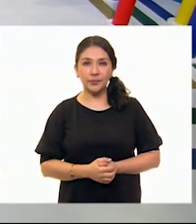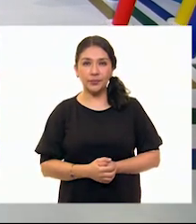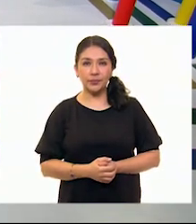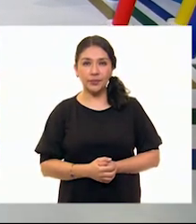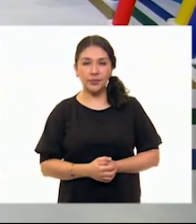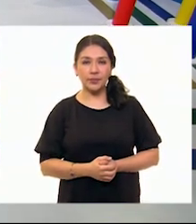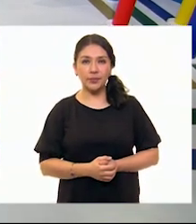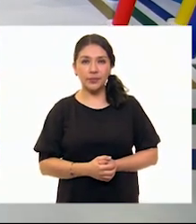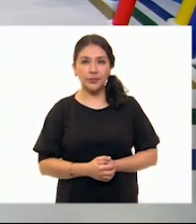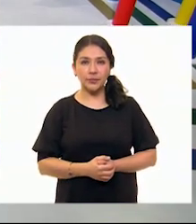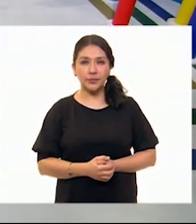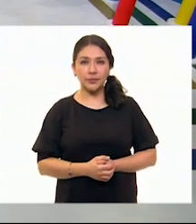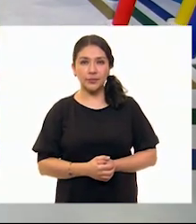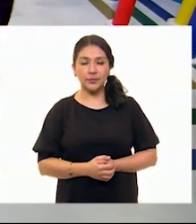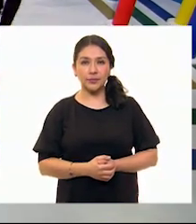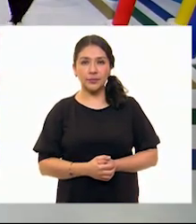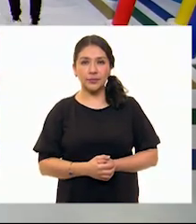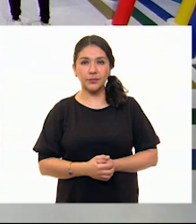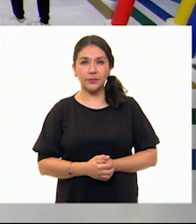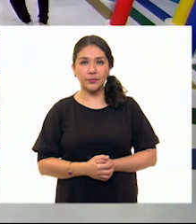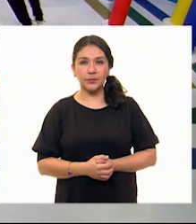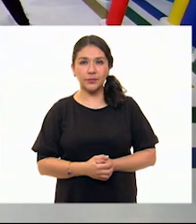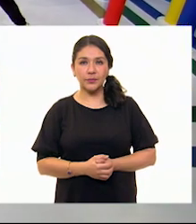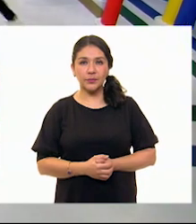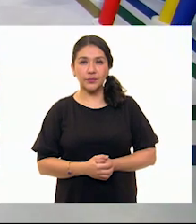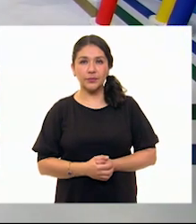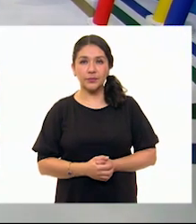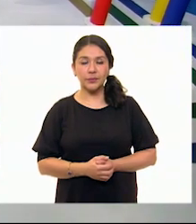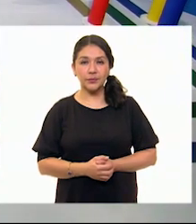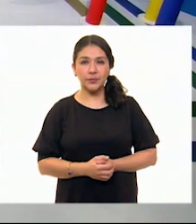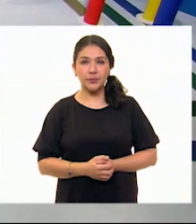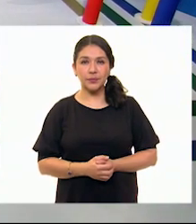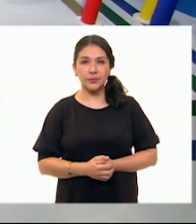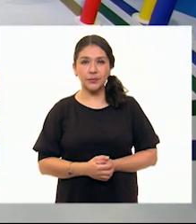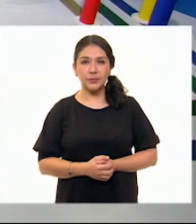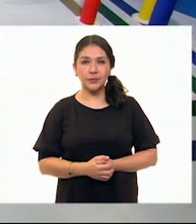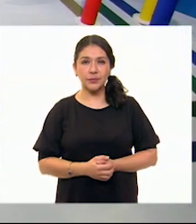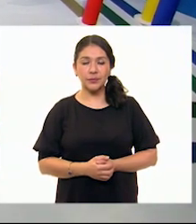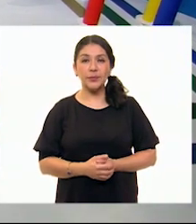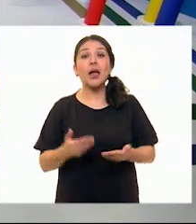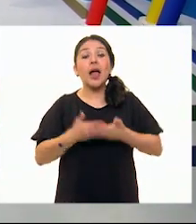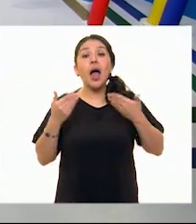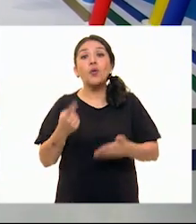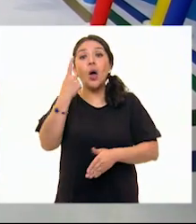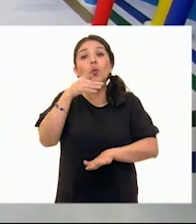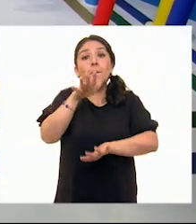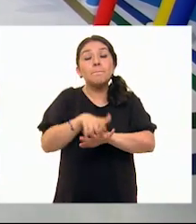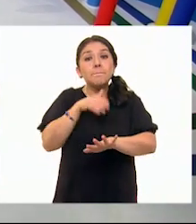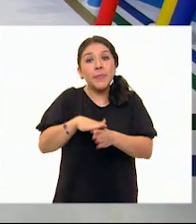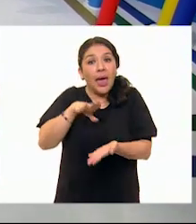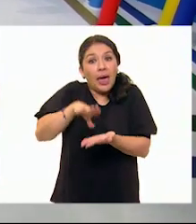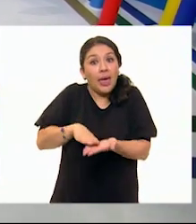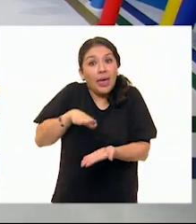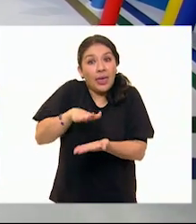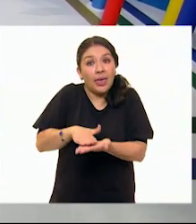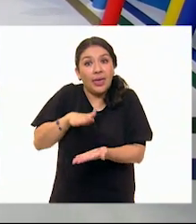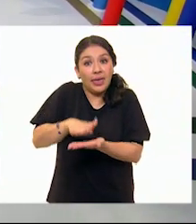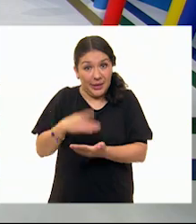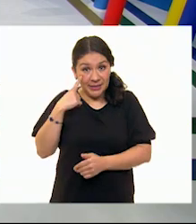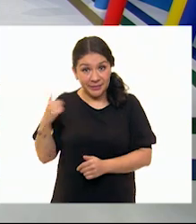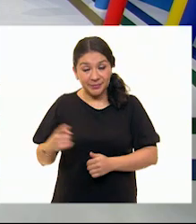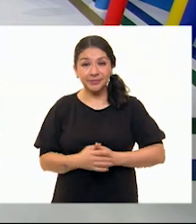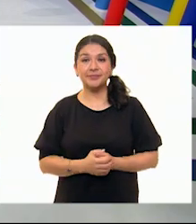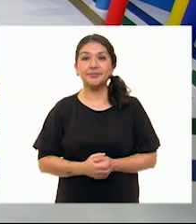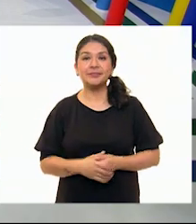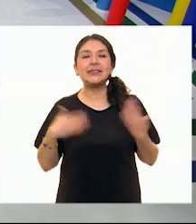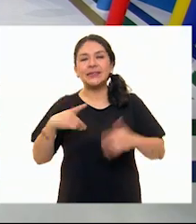salida. hasta allá. para acá. Muy bien. Y ahora sí vamos a cubeta. ¿Y qué tal? ¿Qué en un pie? En un pie. ¡Ay! ¡Ay! ¡Ay!